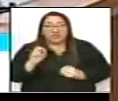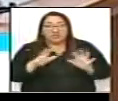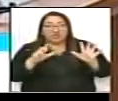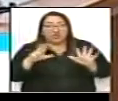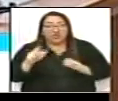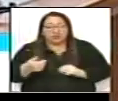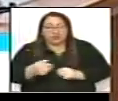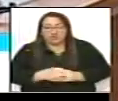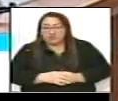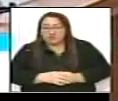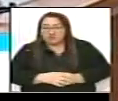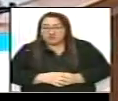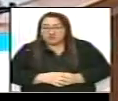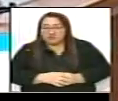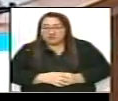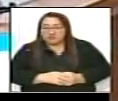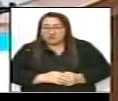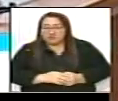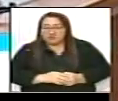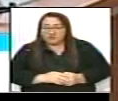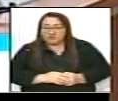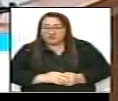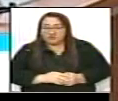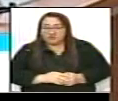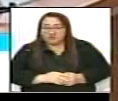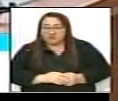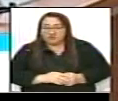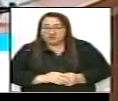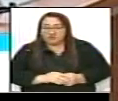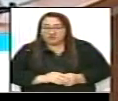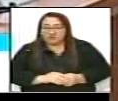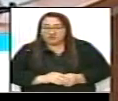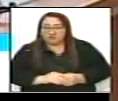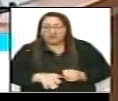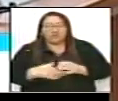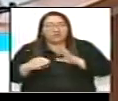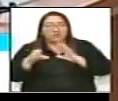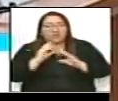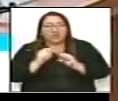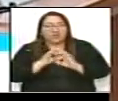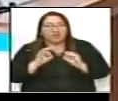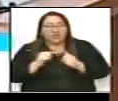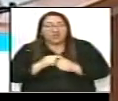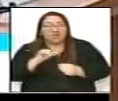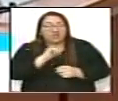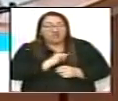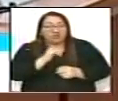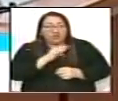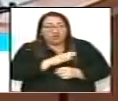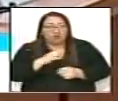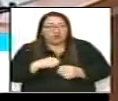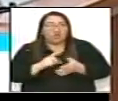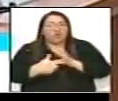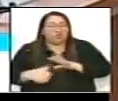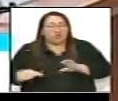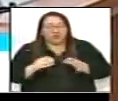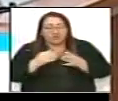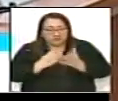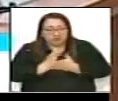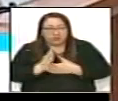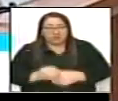578 mil de las conversaciones con la transparencia y la publicidad e instituciones del Estado lo van a realizar